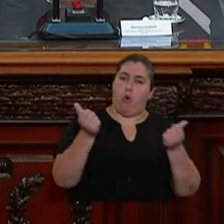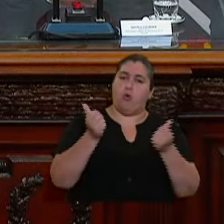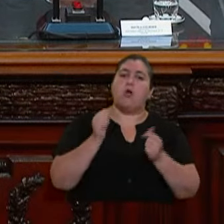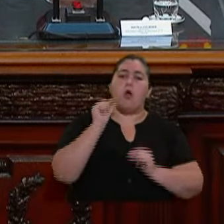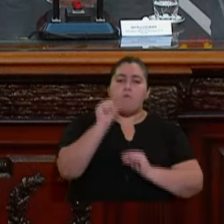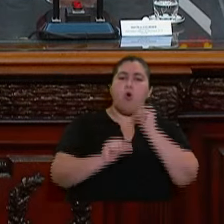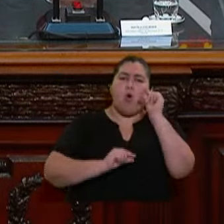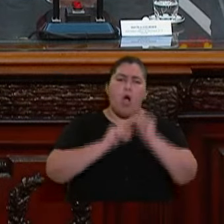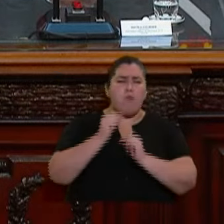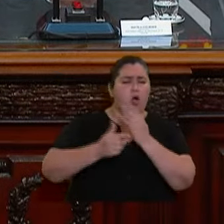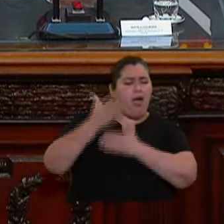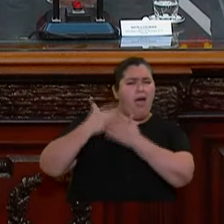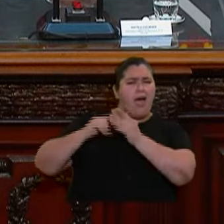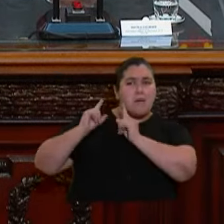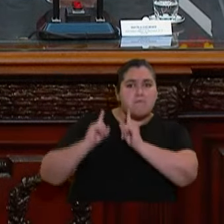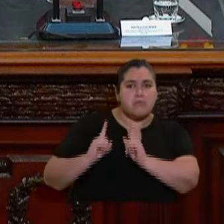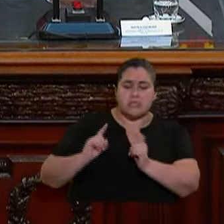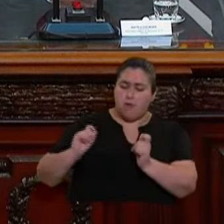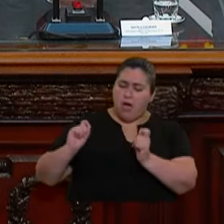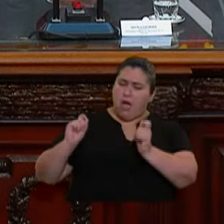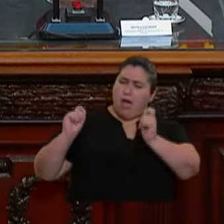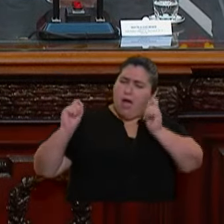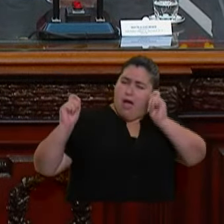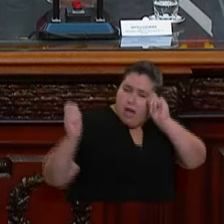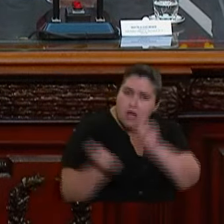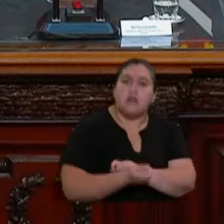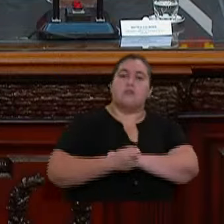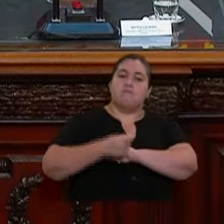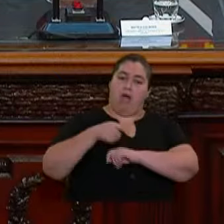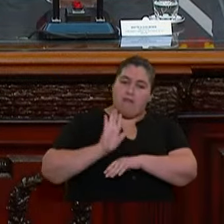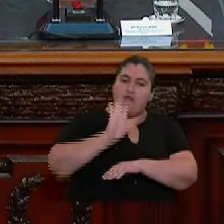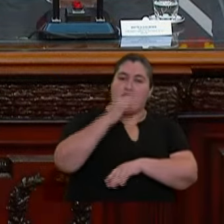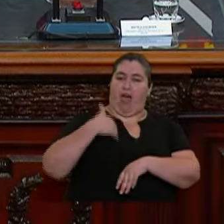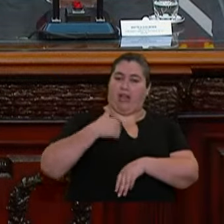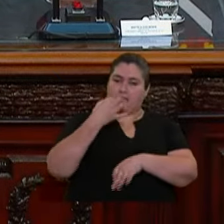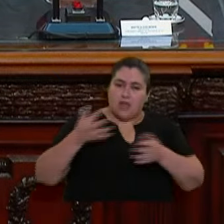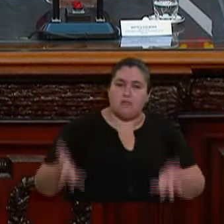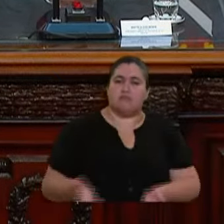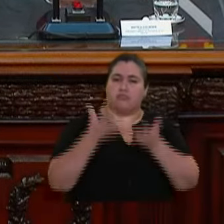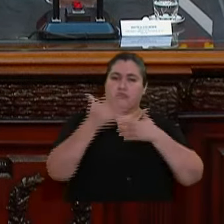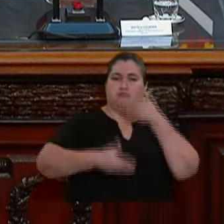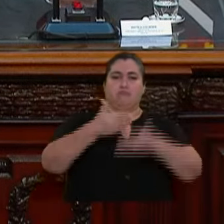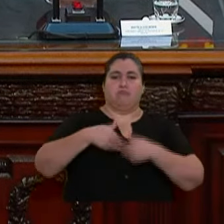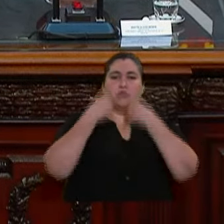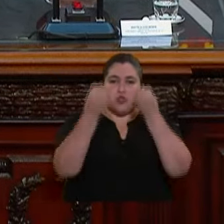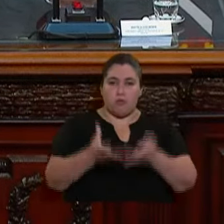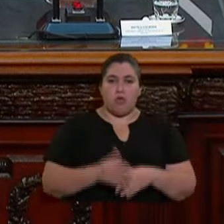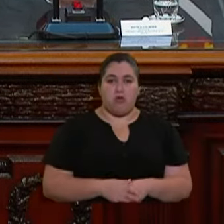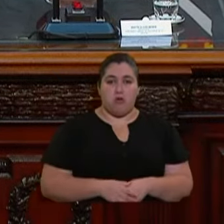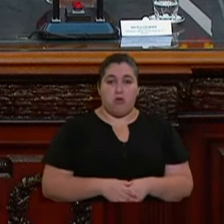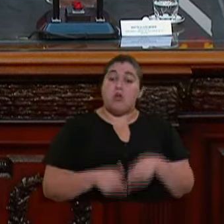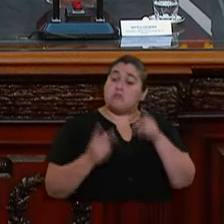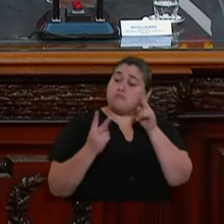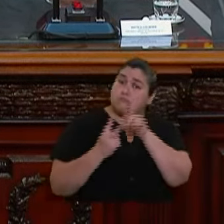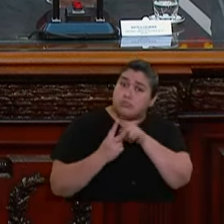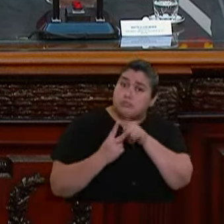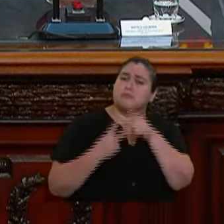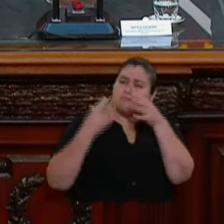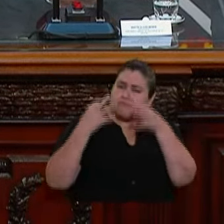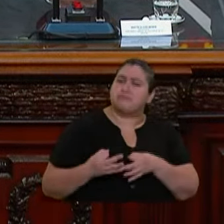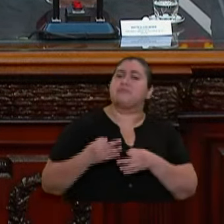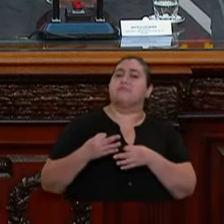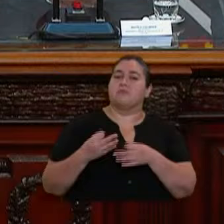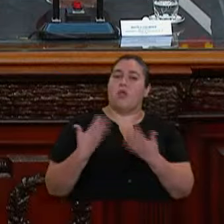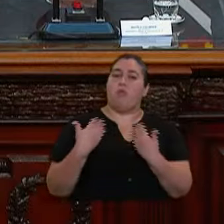reformas estructurales para que la Argentina vuelva a ser un país próspero y pujante. Segundo, nos permitiría terminar con el régimen de